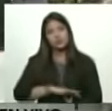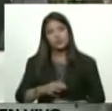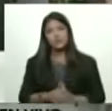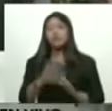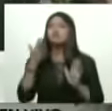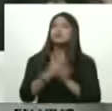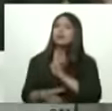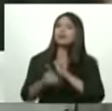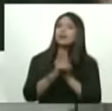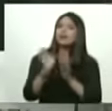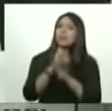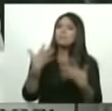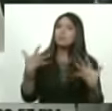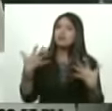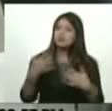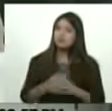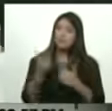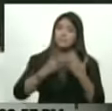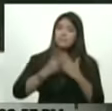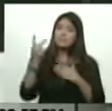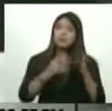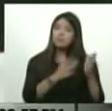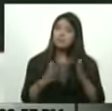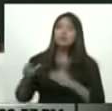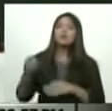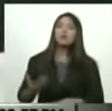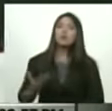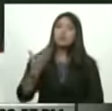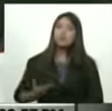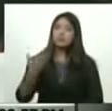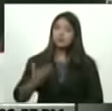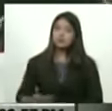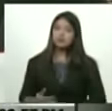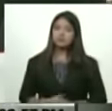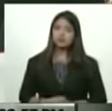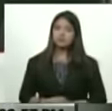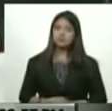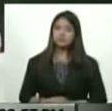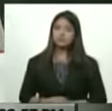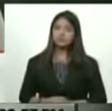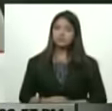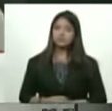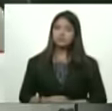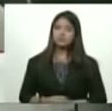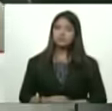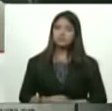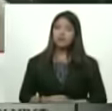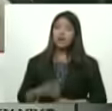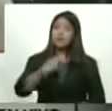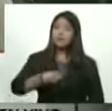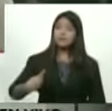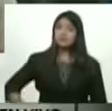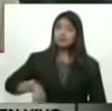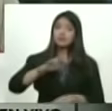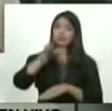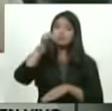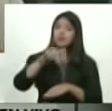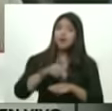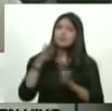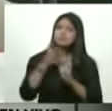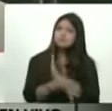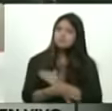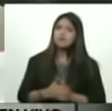decreto de emergencia económica, una de las estrategias fundamentales que ha puesto sobre la mesa, sobre el tapete, el primer mandatario nacional, precisamente para